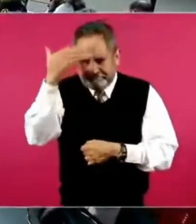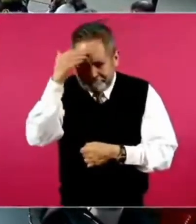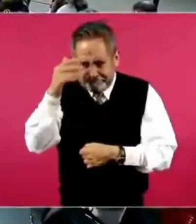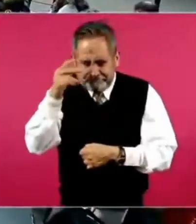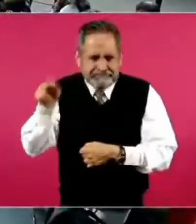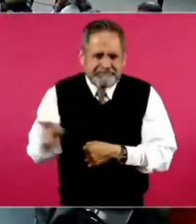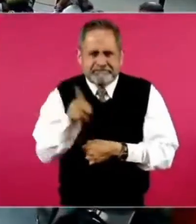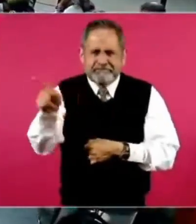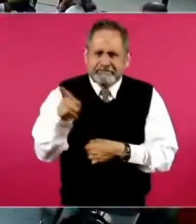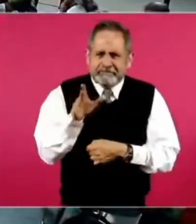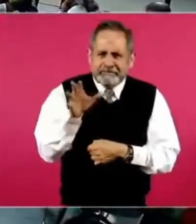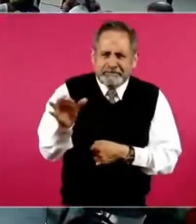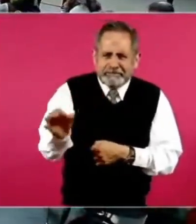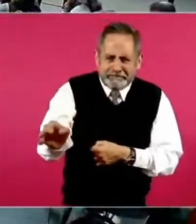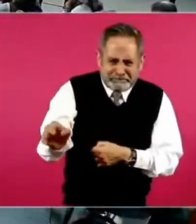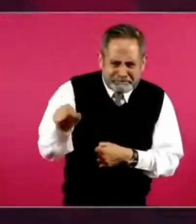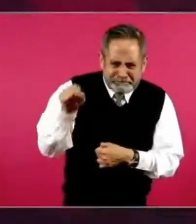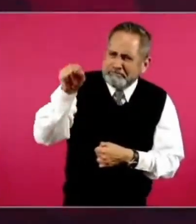rancherías, ejidos,